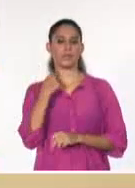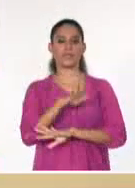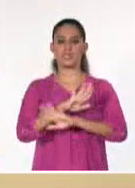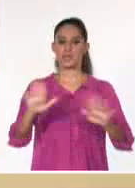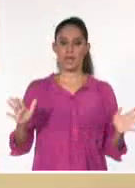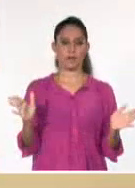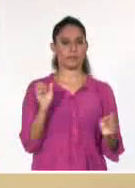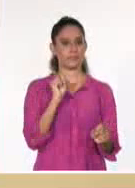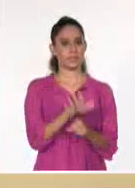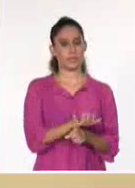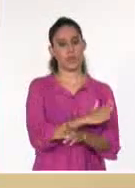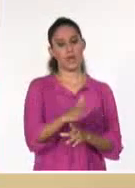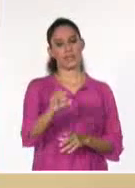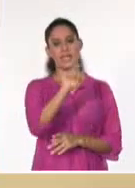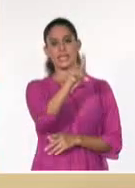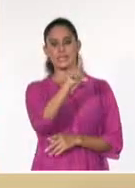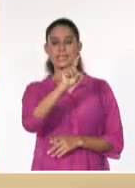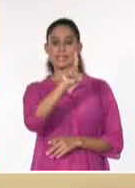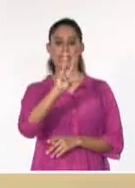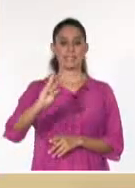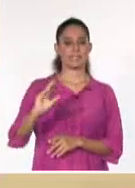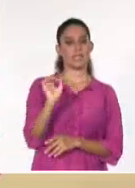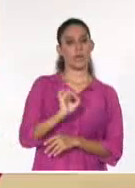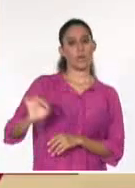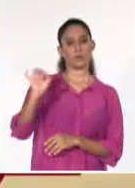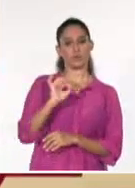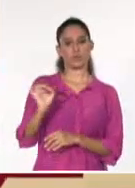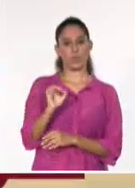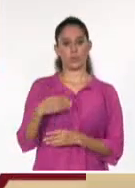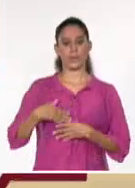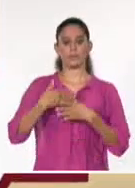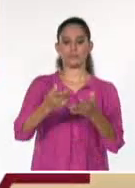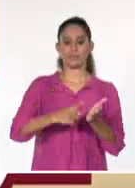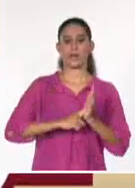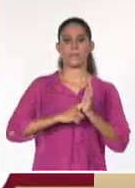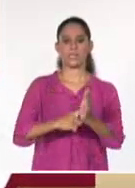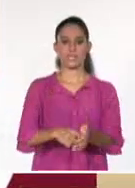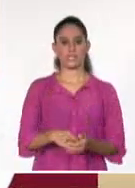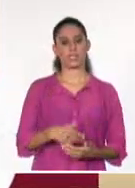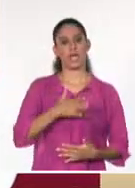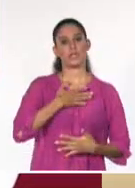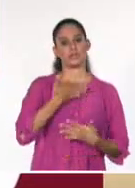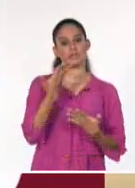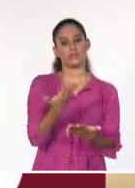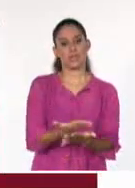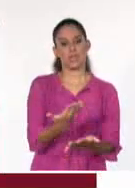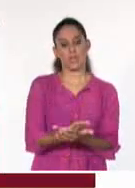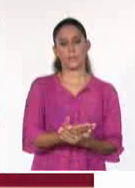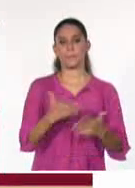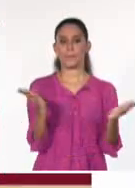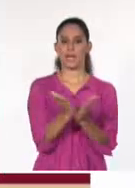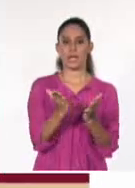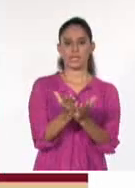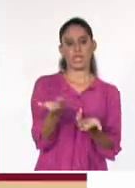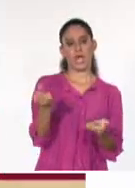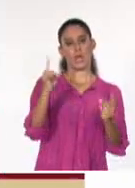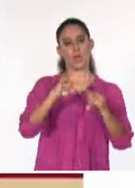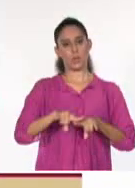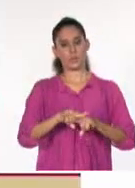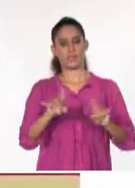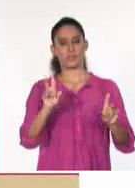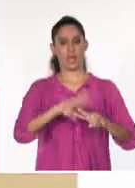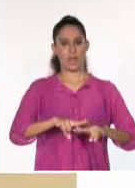los interesados podrán presentar en sus preuniversitarios sus solicitudes para cursar el 12 grado en la Universidad de La